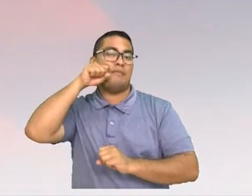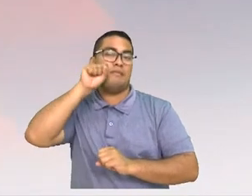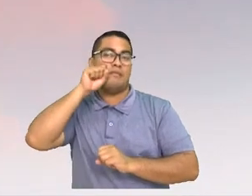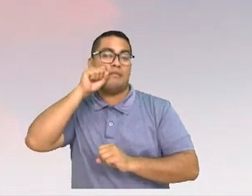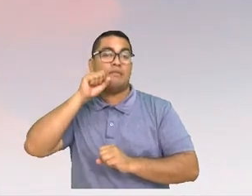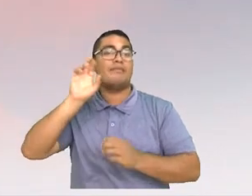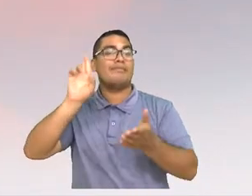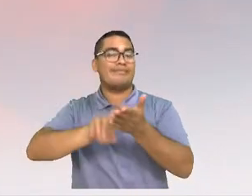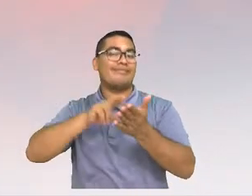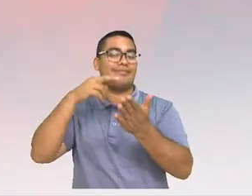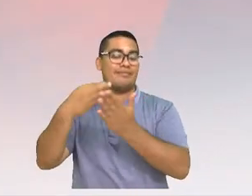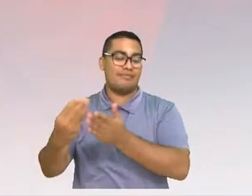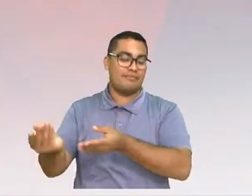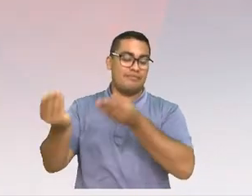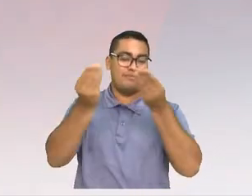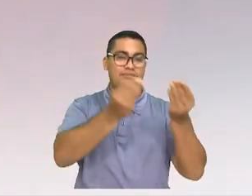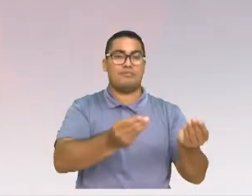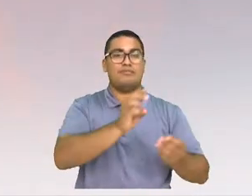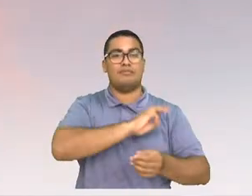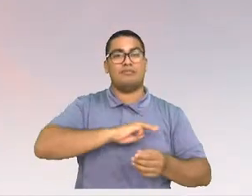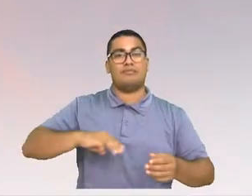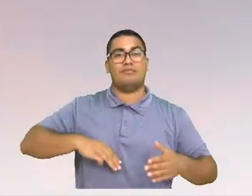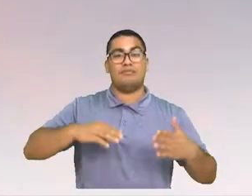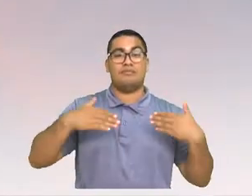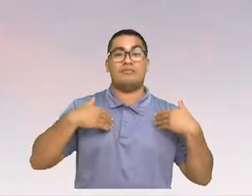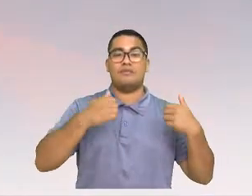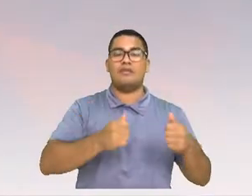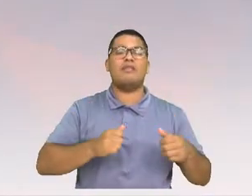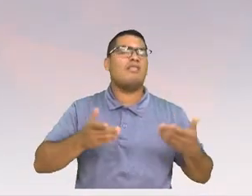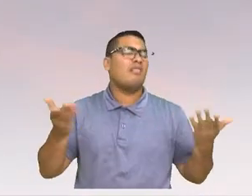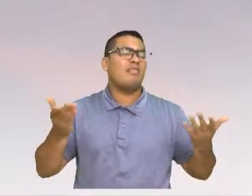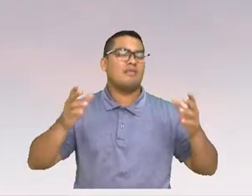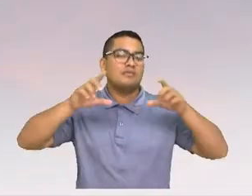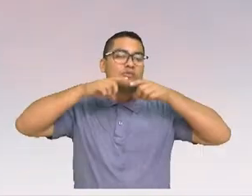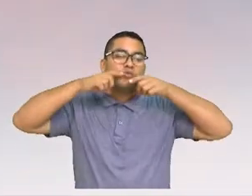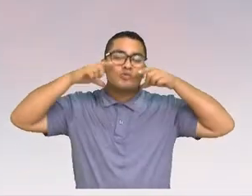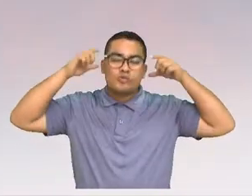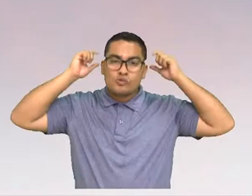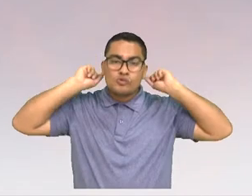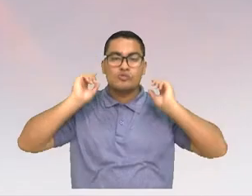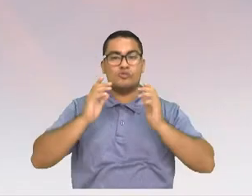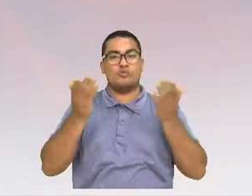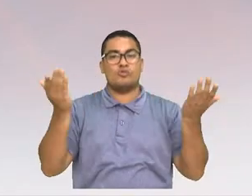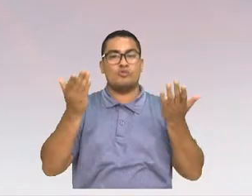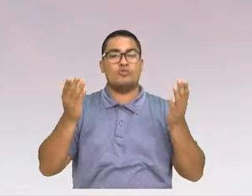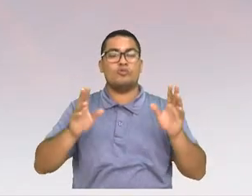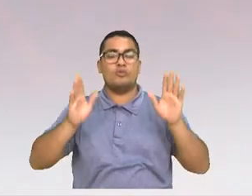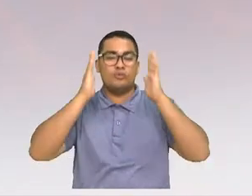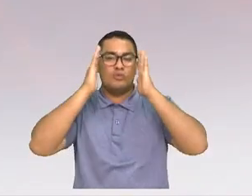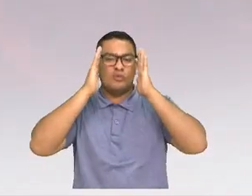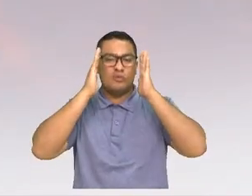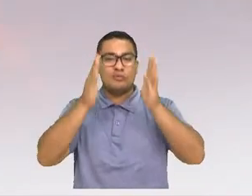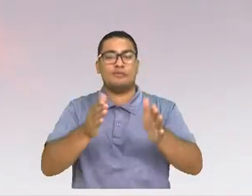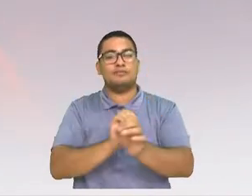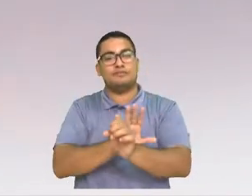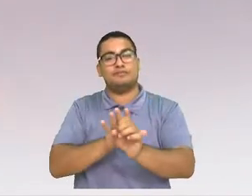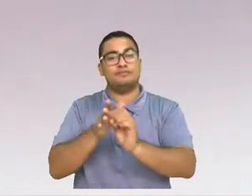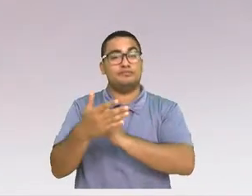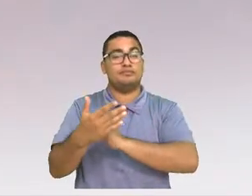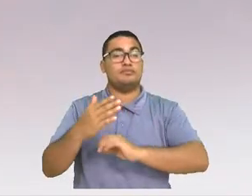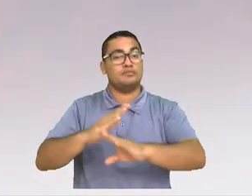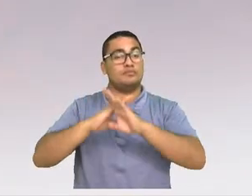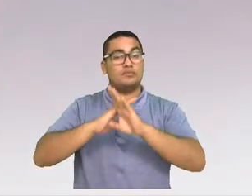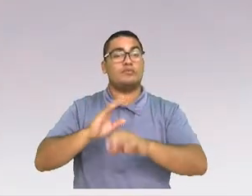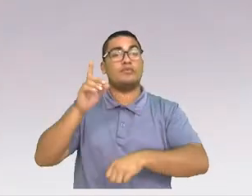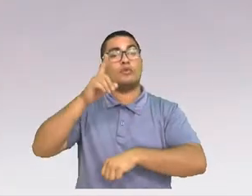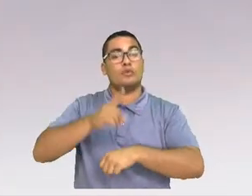Taiwán. Estuvieron reunidos conociendo la experiencia exitosa en la atención hospitalaria al COVID-19. Estas